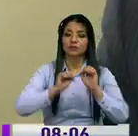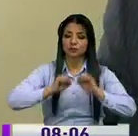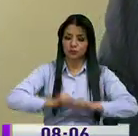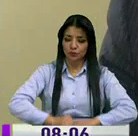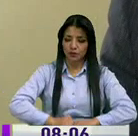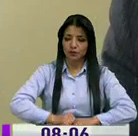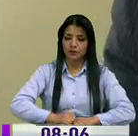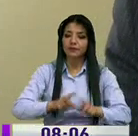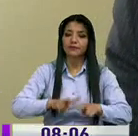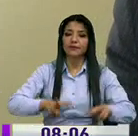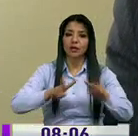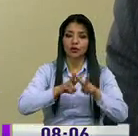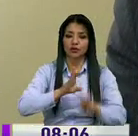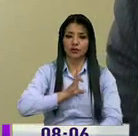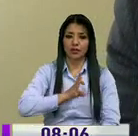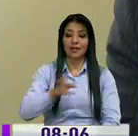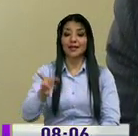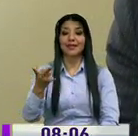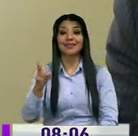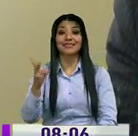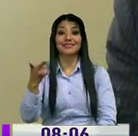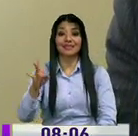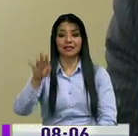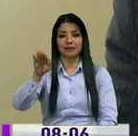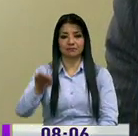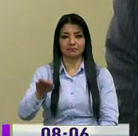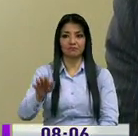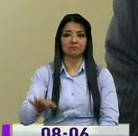centavos y 17 la tarifa reducida para